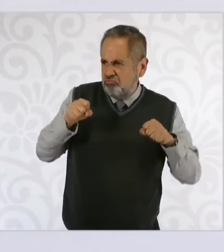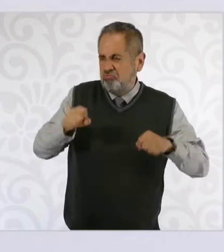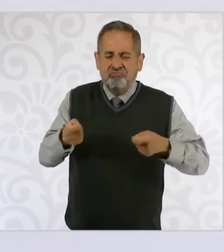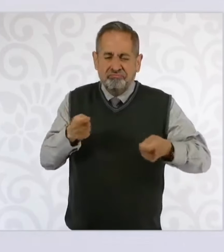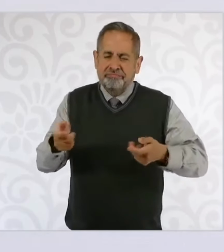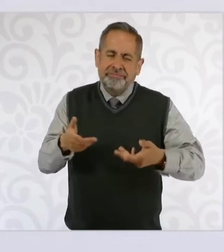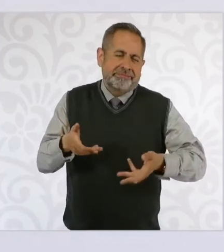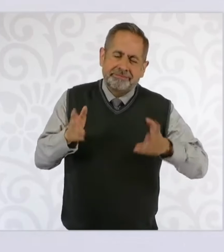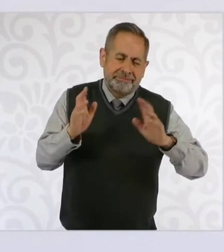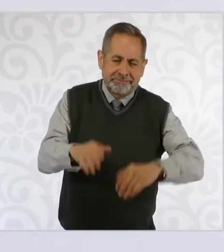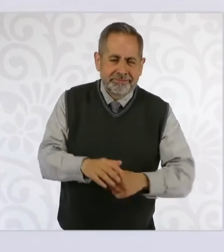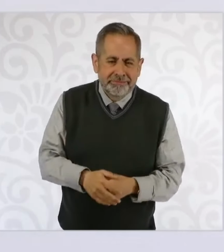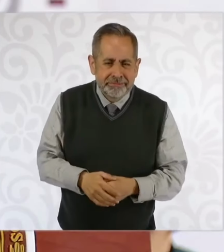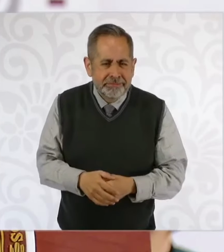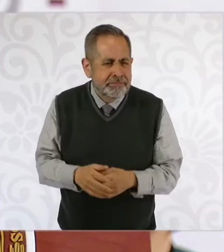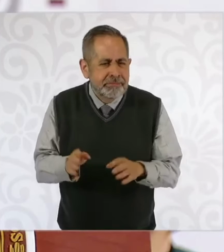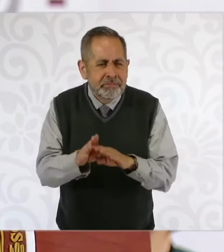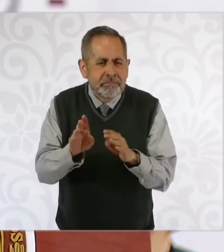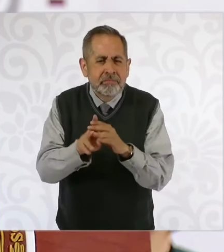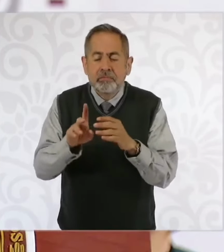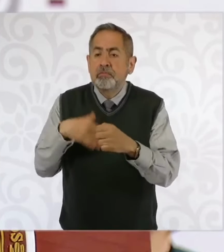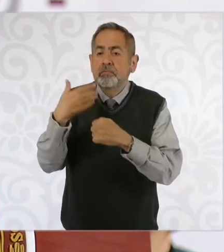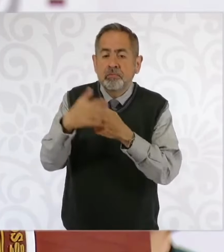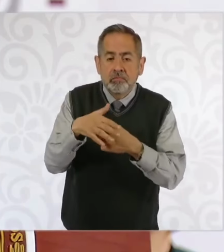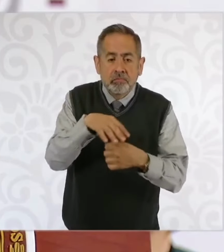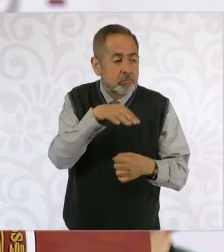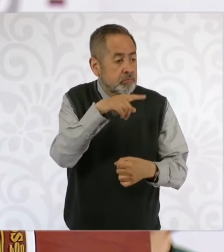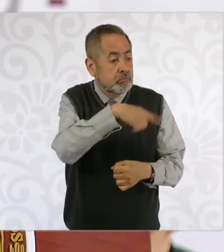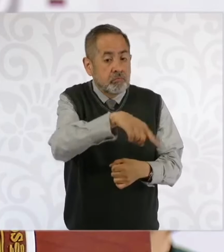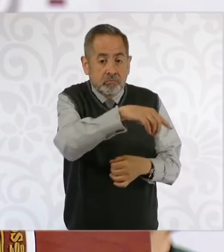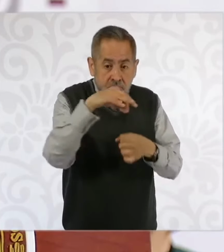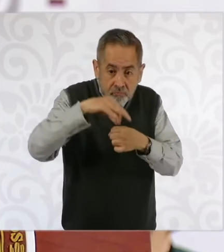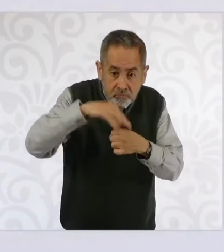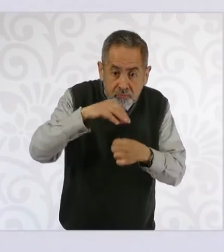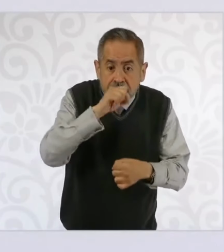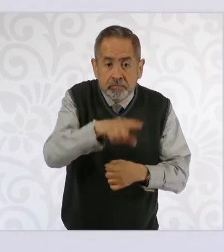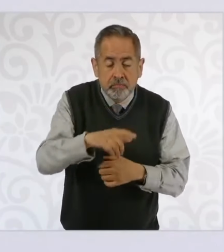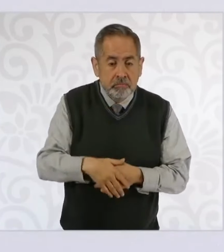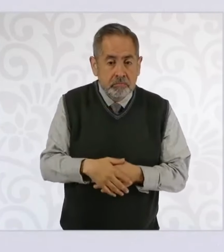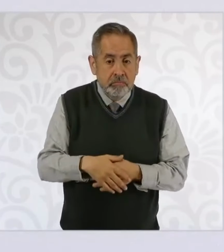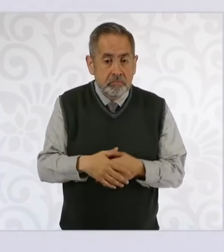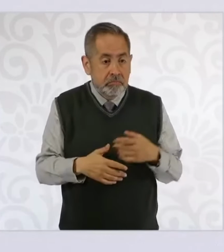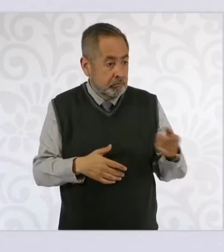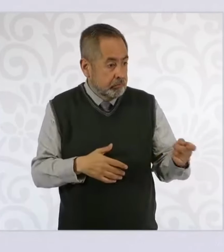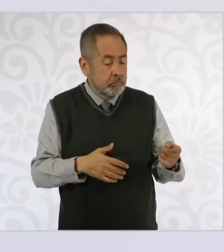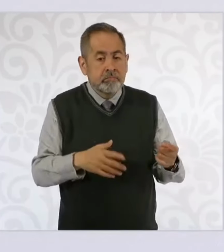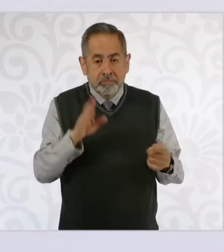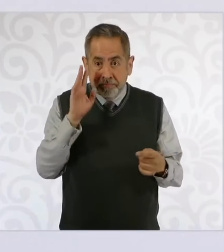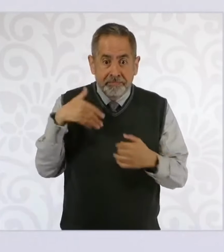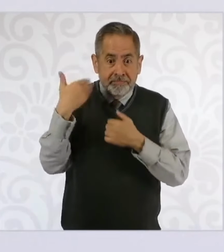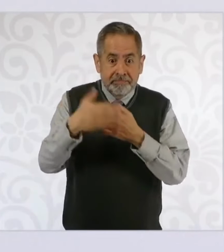Pues es muy importante cómo van a votar las y los ministros ahora, porque van a pasar a la historia,